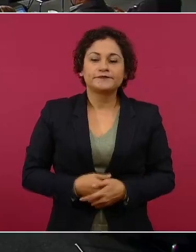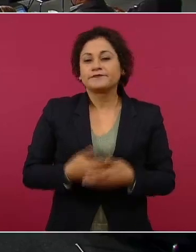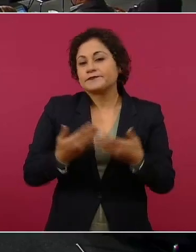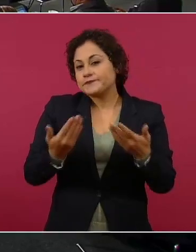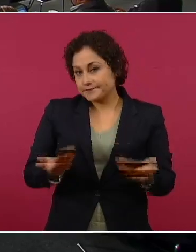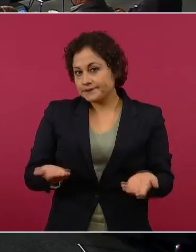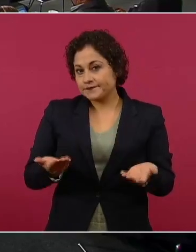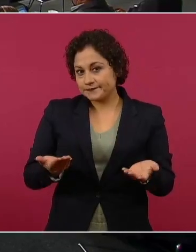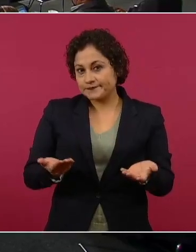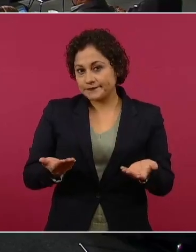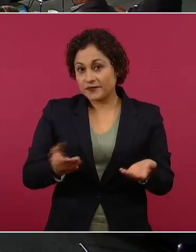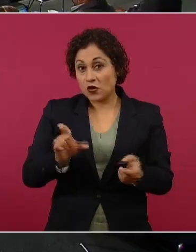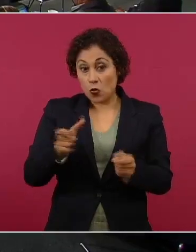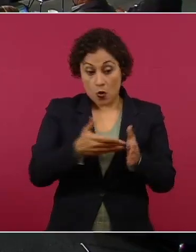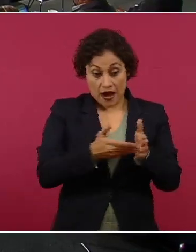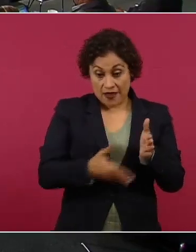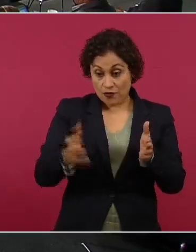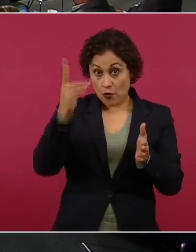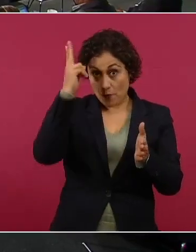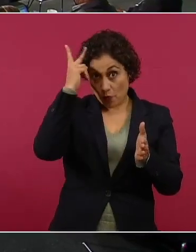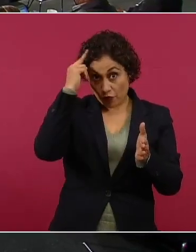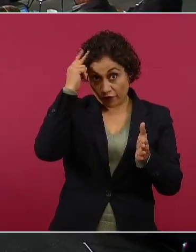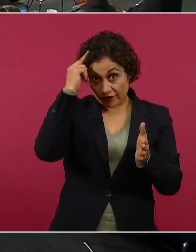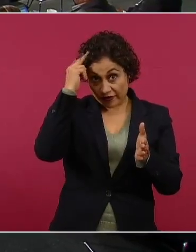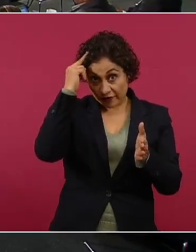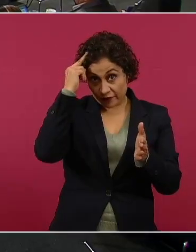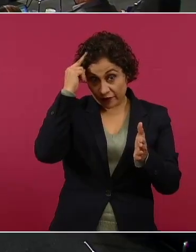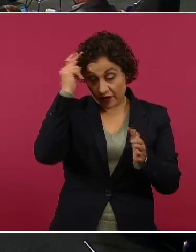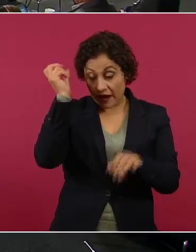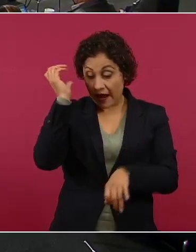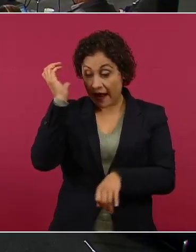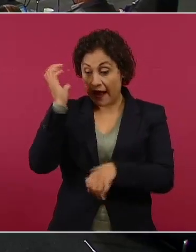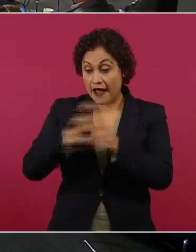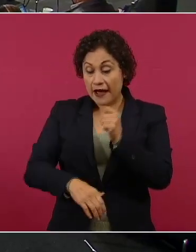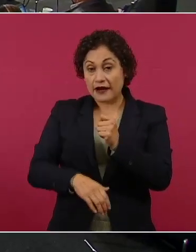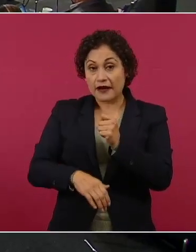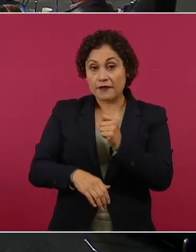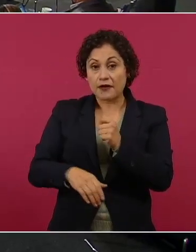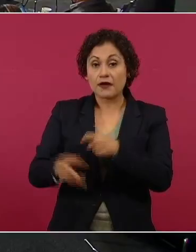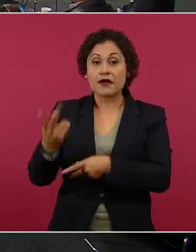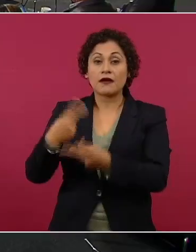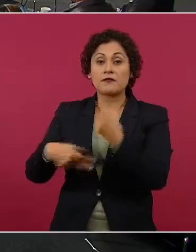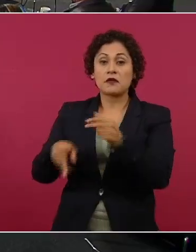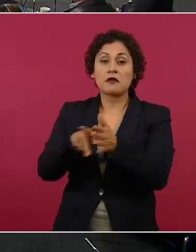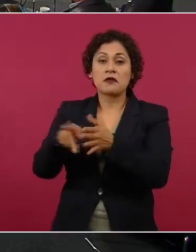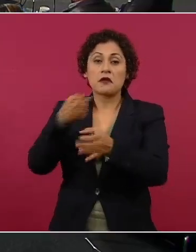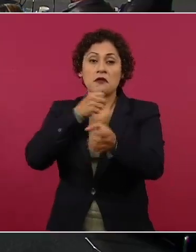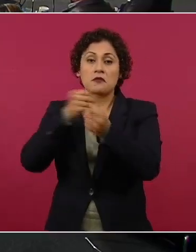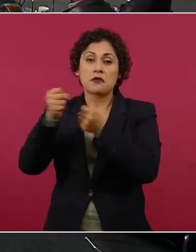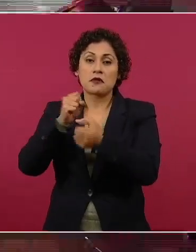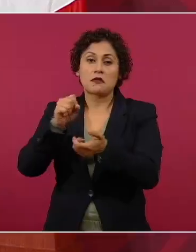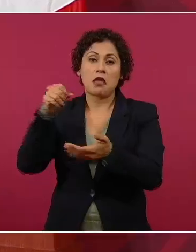después de Porfirio, la prensa de lo peor,